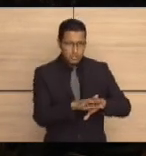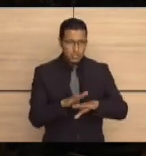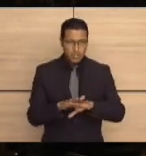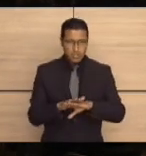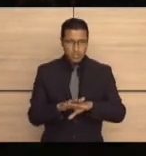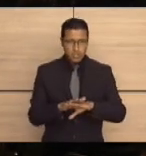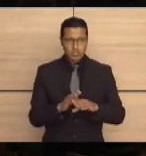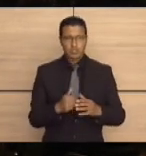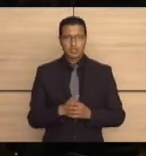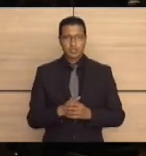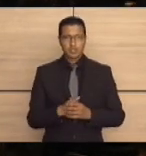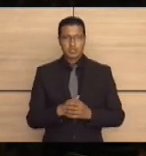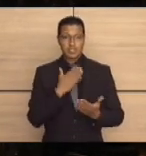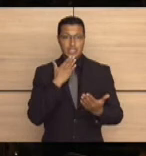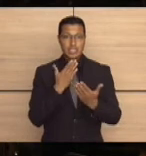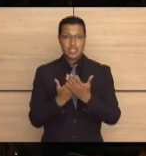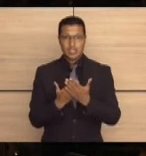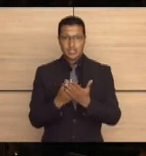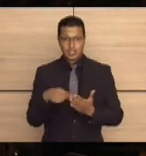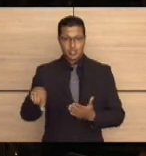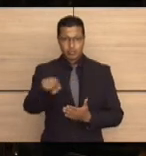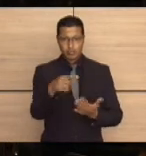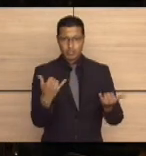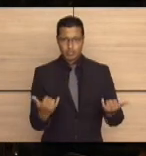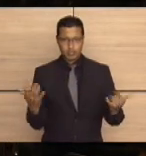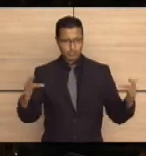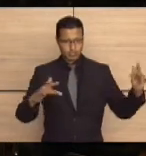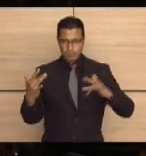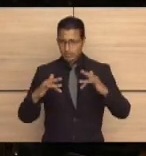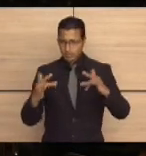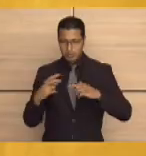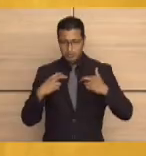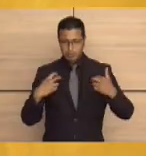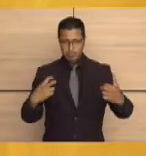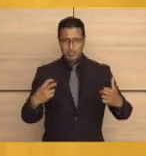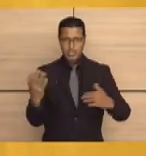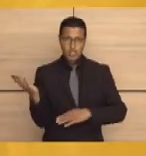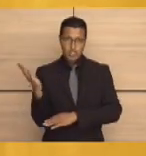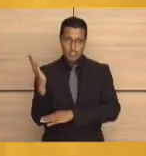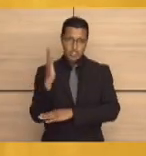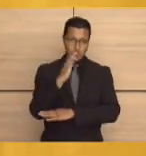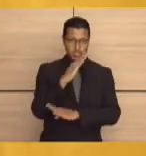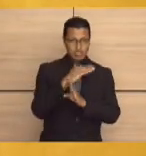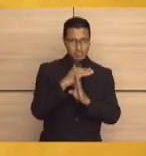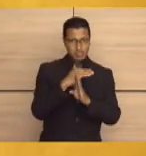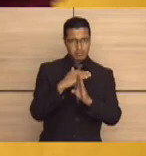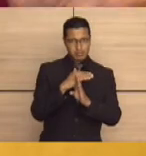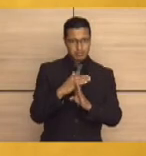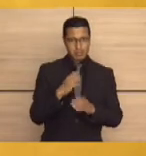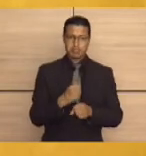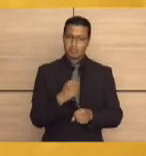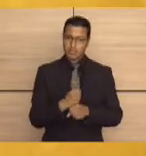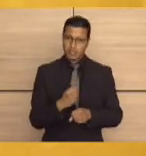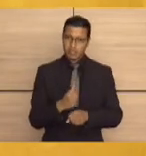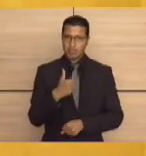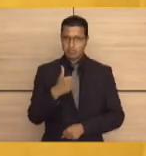todos. Muchas gracias por estar acá, por seguir acompañándonos luego de día y medio de un trabajo muy interesante. Mientras